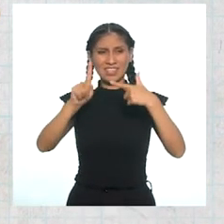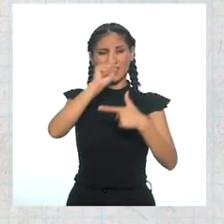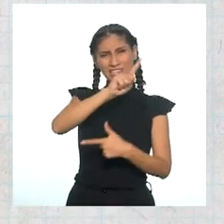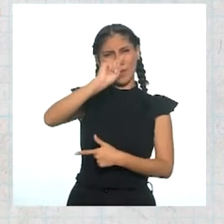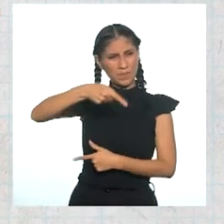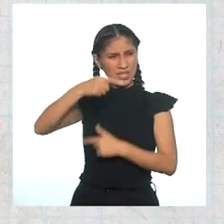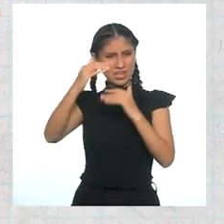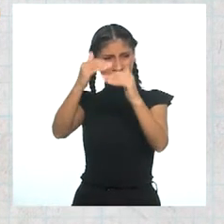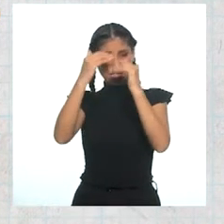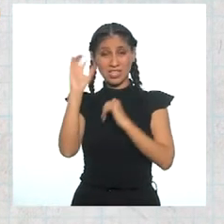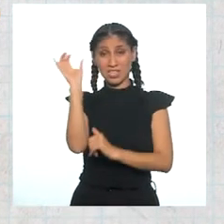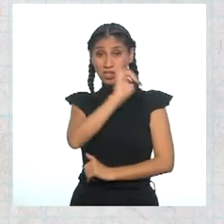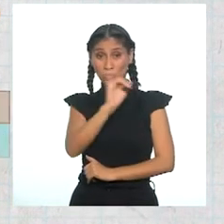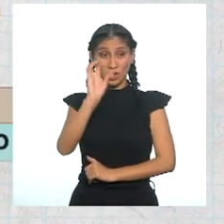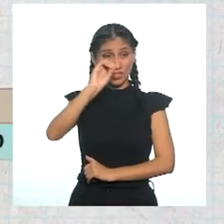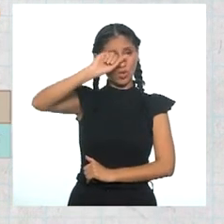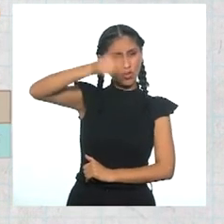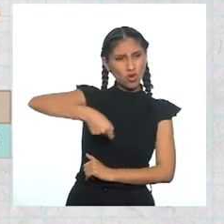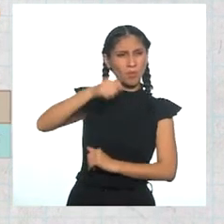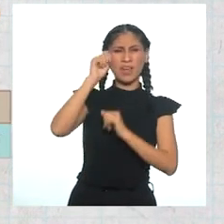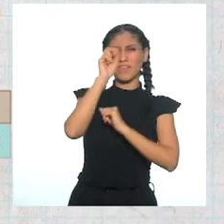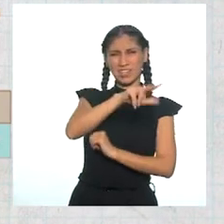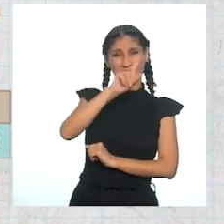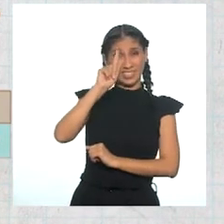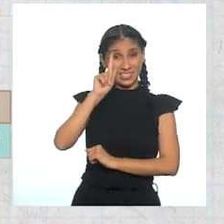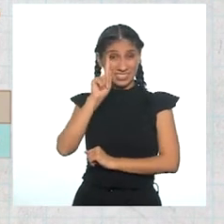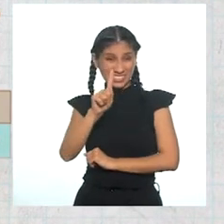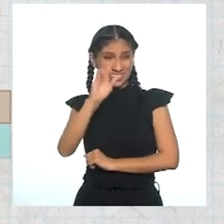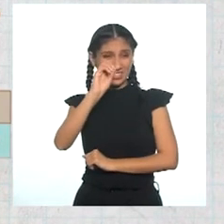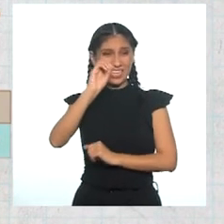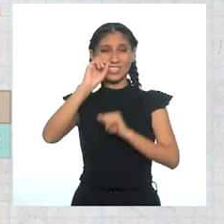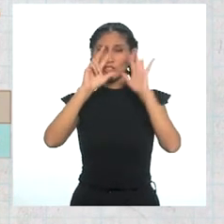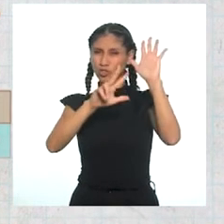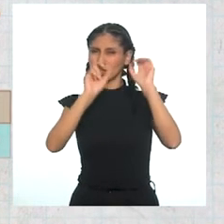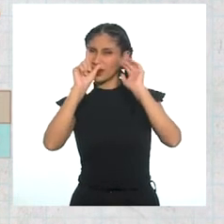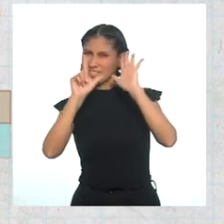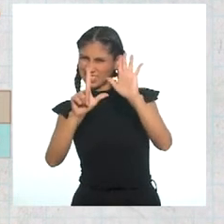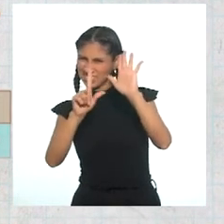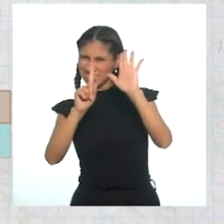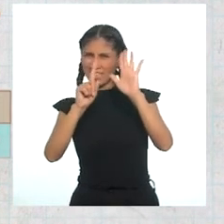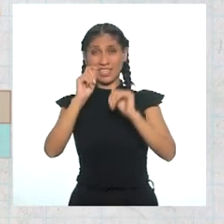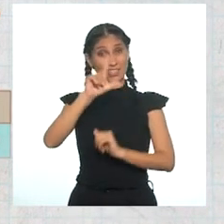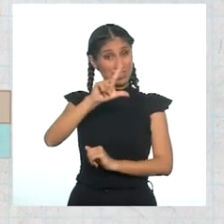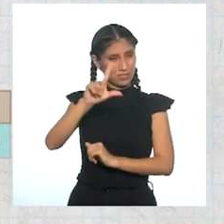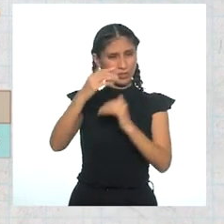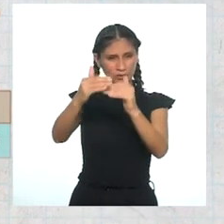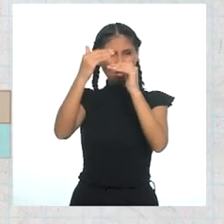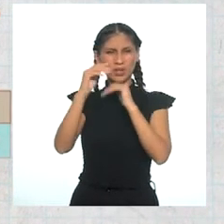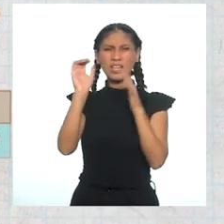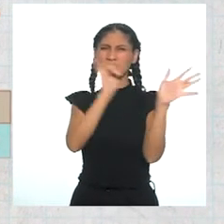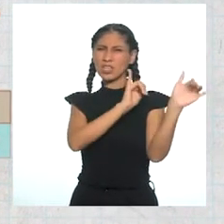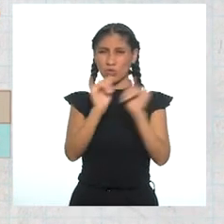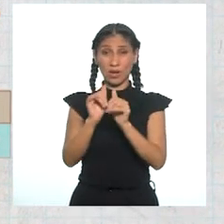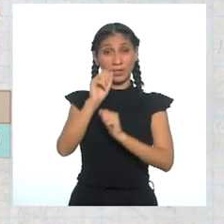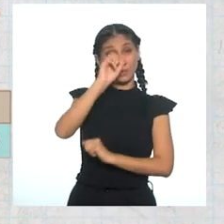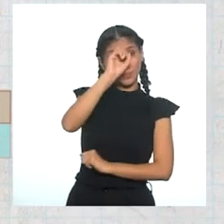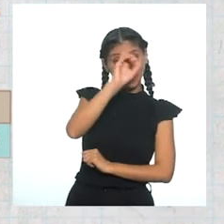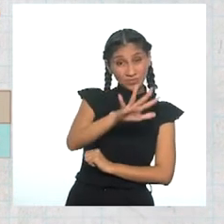0,31086 litros. Y para el tomatodo, tenemos 565,20 entre 10 al cubo, que es igual a